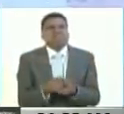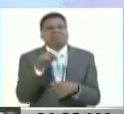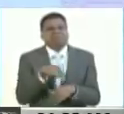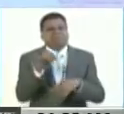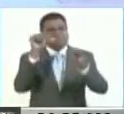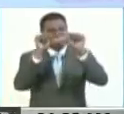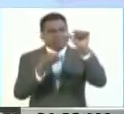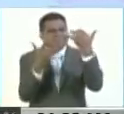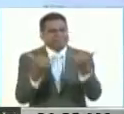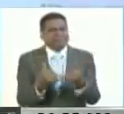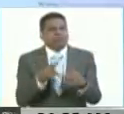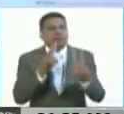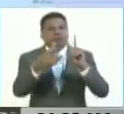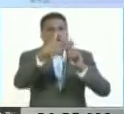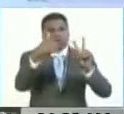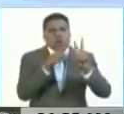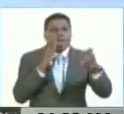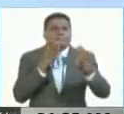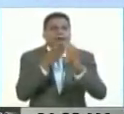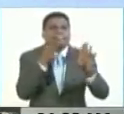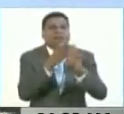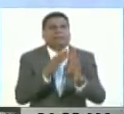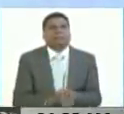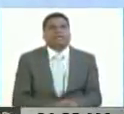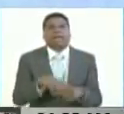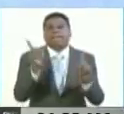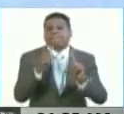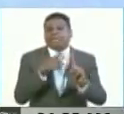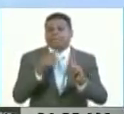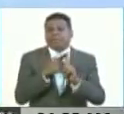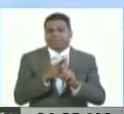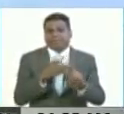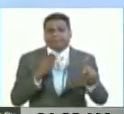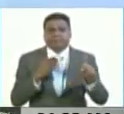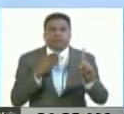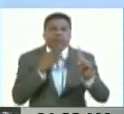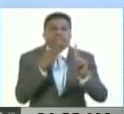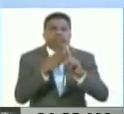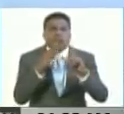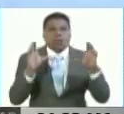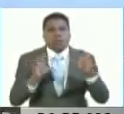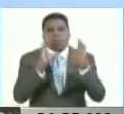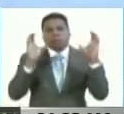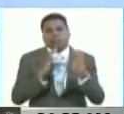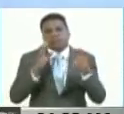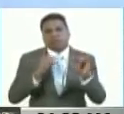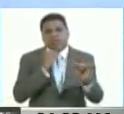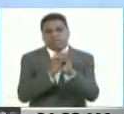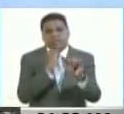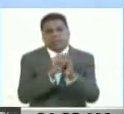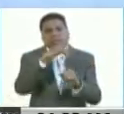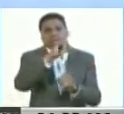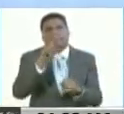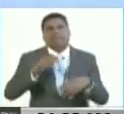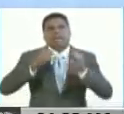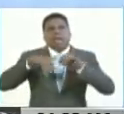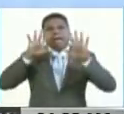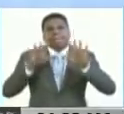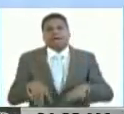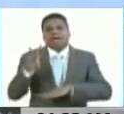dicho, son dos ataques, como usted bien lo menciona. El primero ha sido un ataque cibernético que coincidió también el día viernes con el paro de